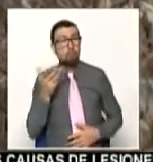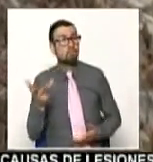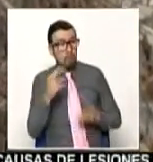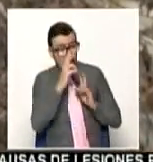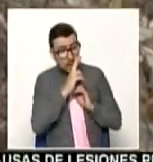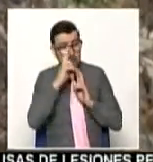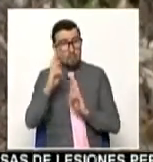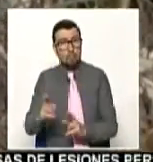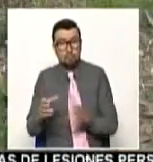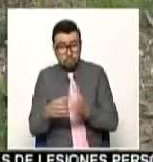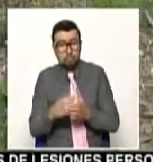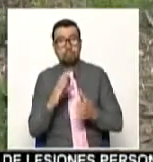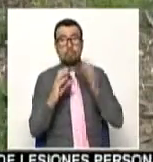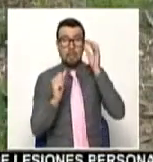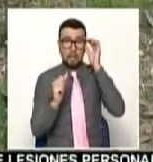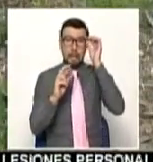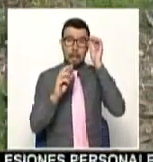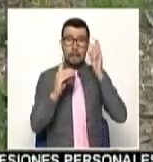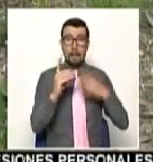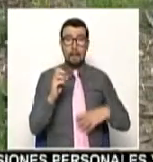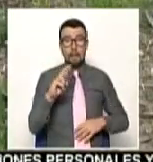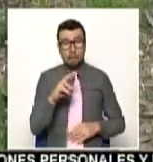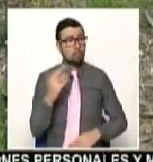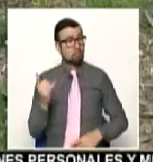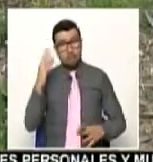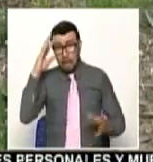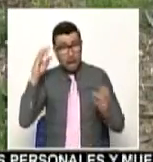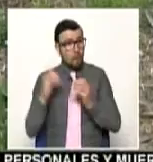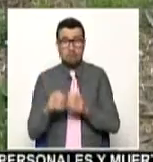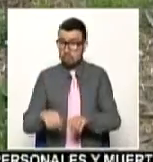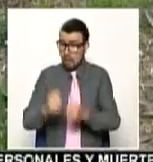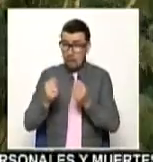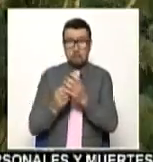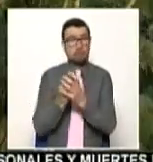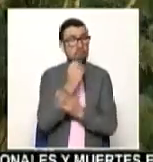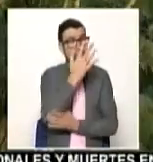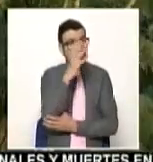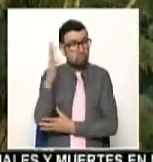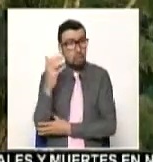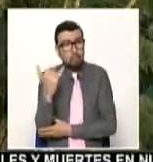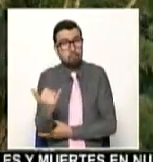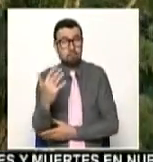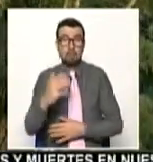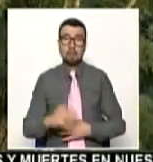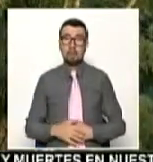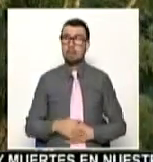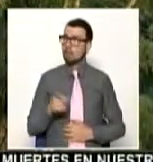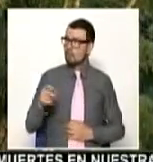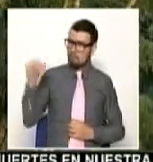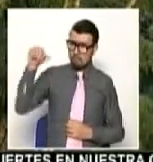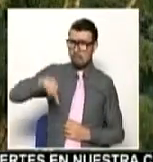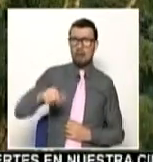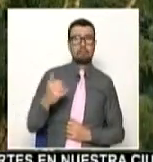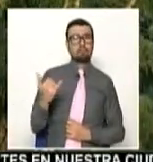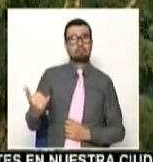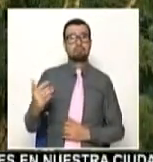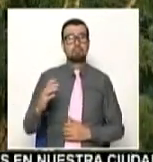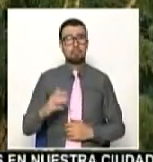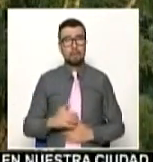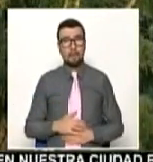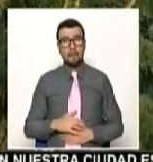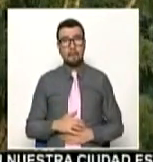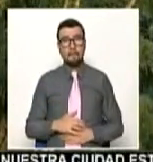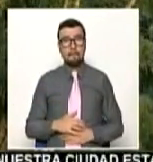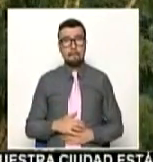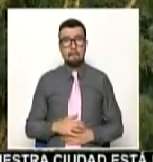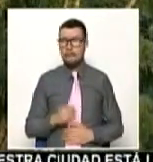respuesta por parte de la CARDEF, porque no están de acuerdo con este daño ambiental en la zona. A mí me parece muy mal hecho porque pues ya nos